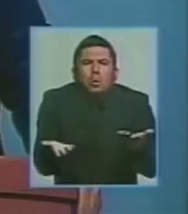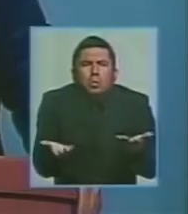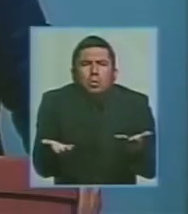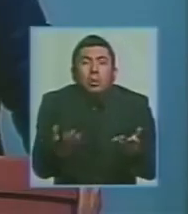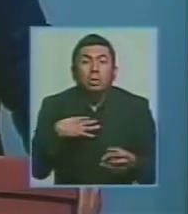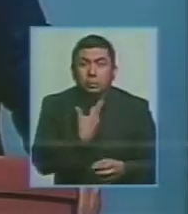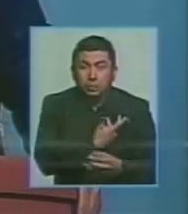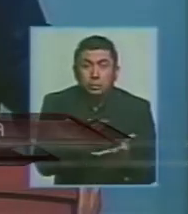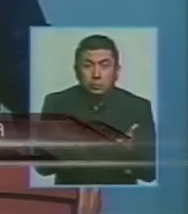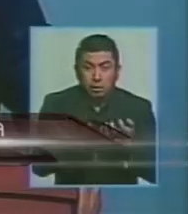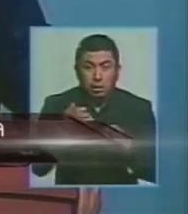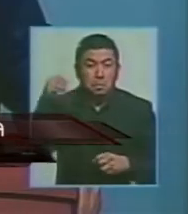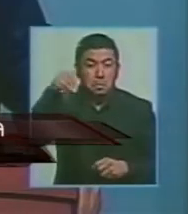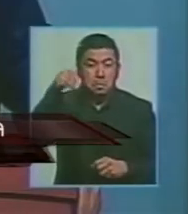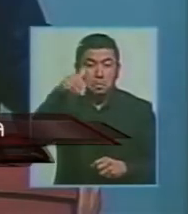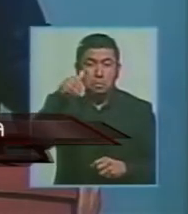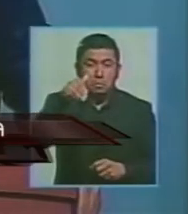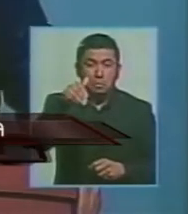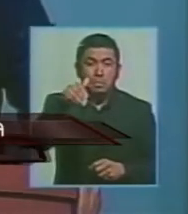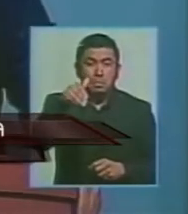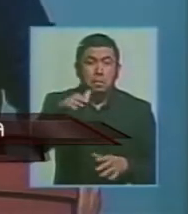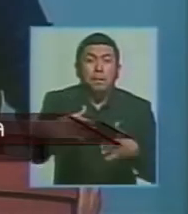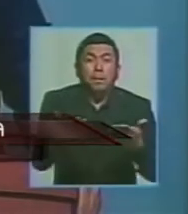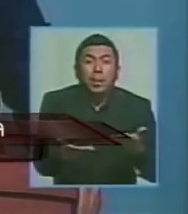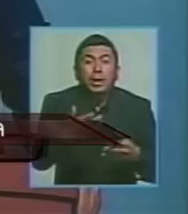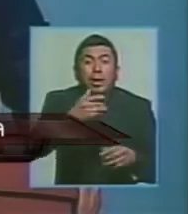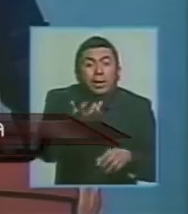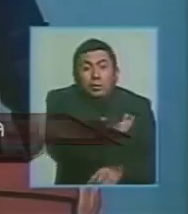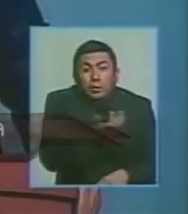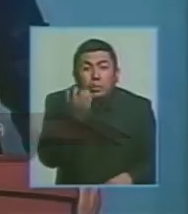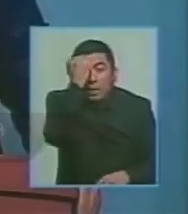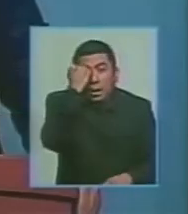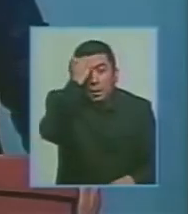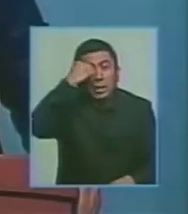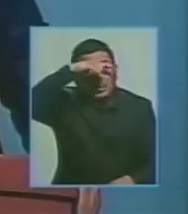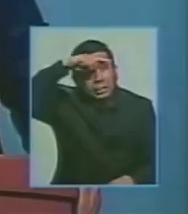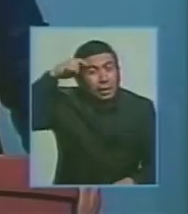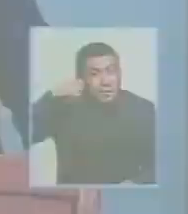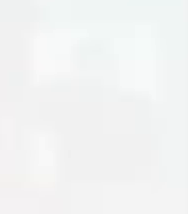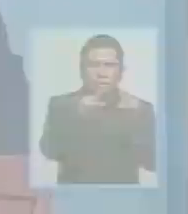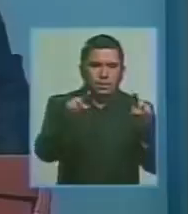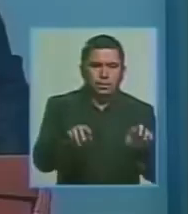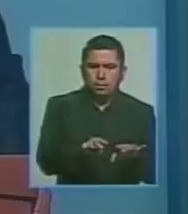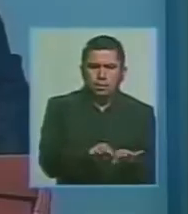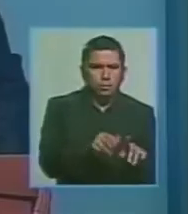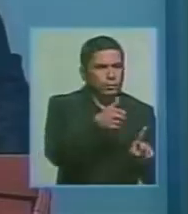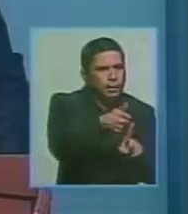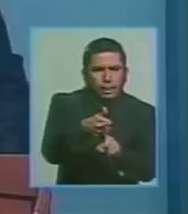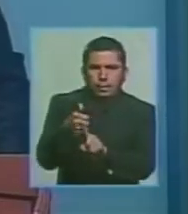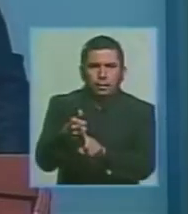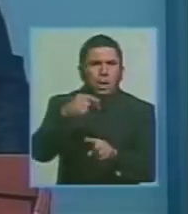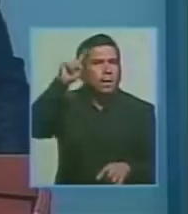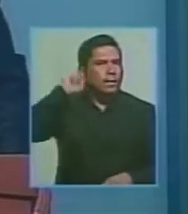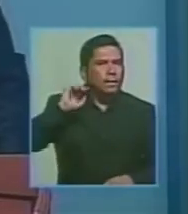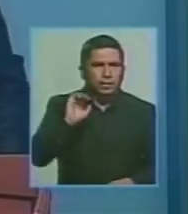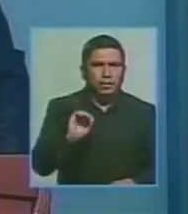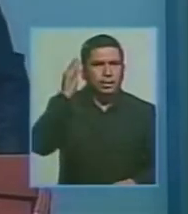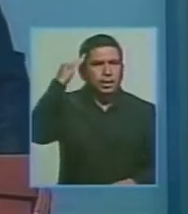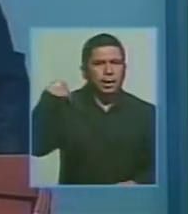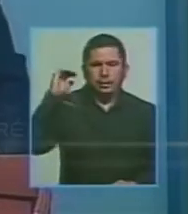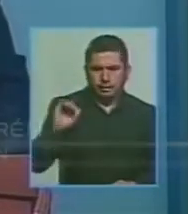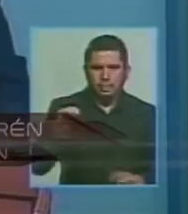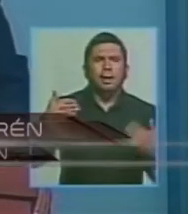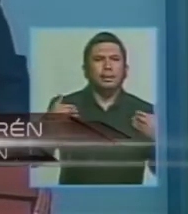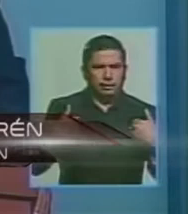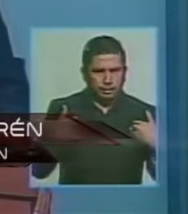que le apostamos es la educación para el trabajo, la educación para la oportunidad. Un niño y una niña van a tener